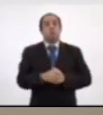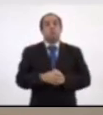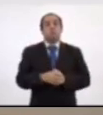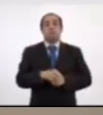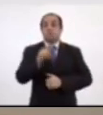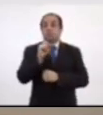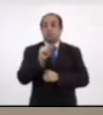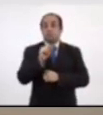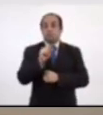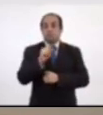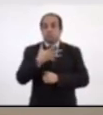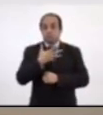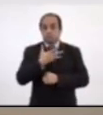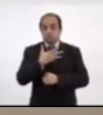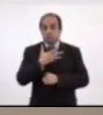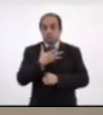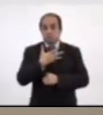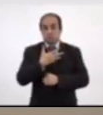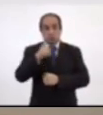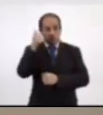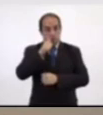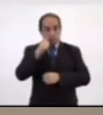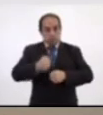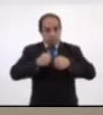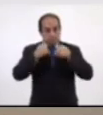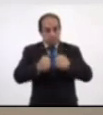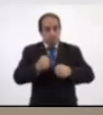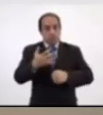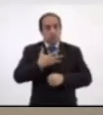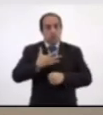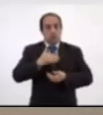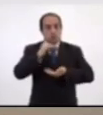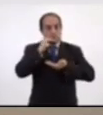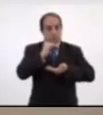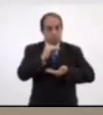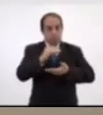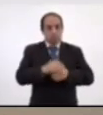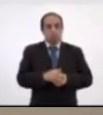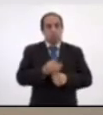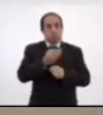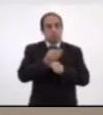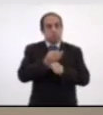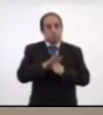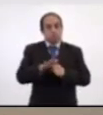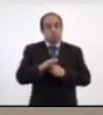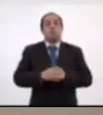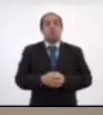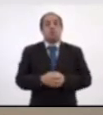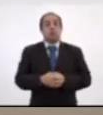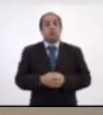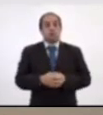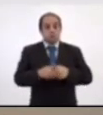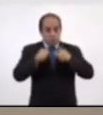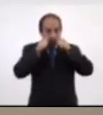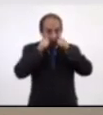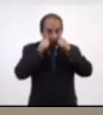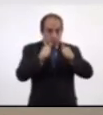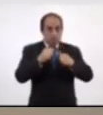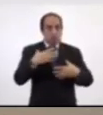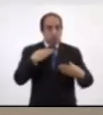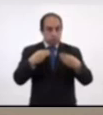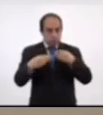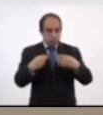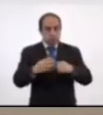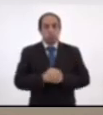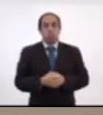y se tenga siempre la seguridad que se mantiene una capacidad suficiente para hacer frente a la